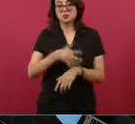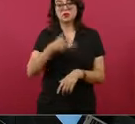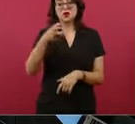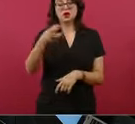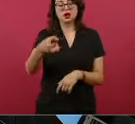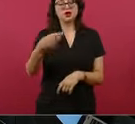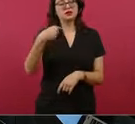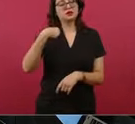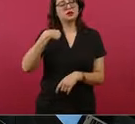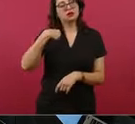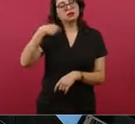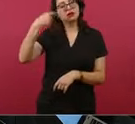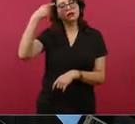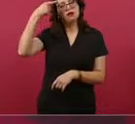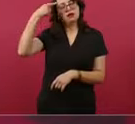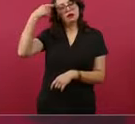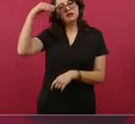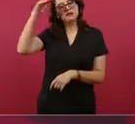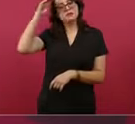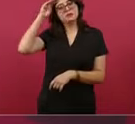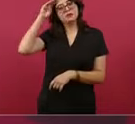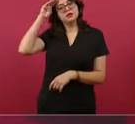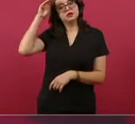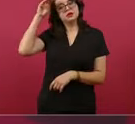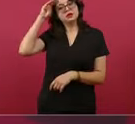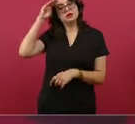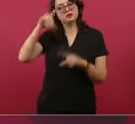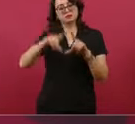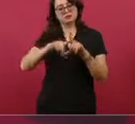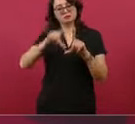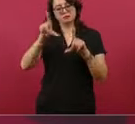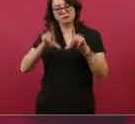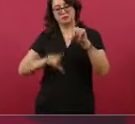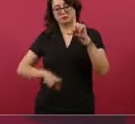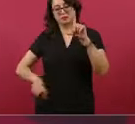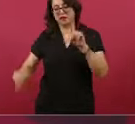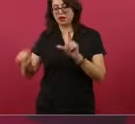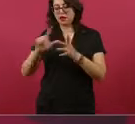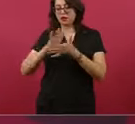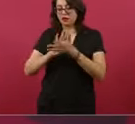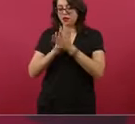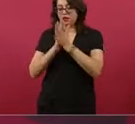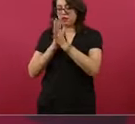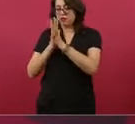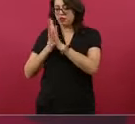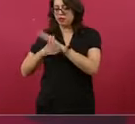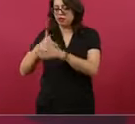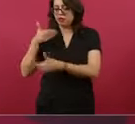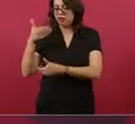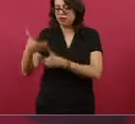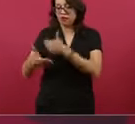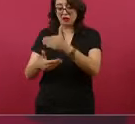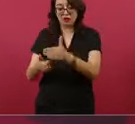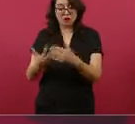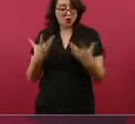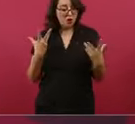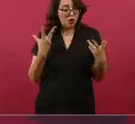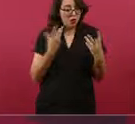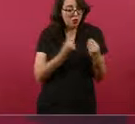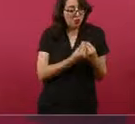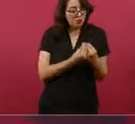pensando que vamos a transformar a México con el apoyo de los potentados?